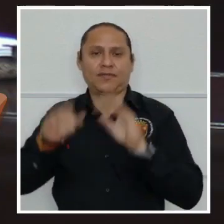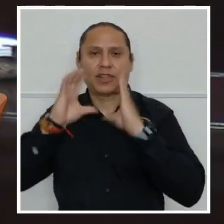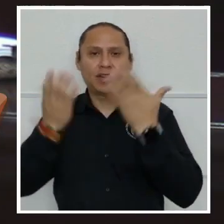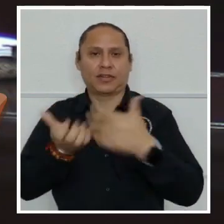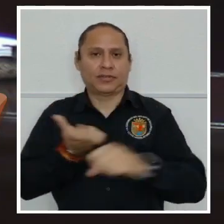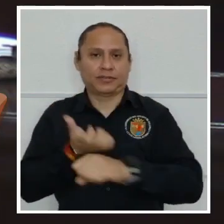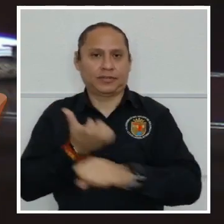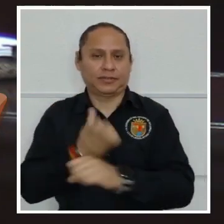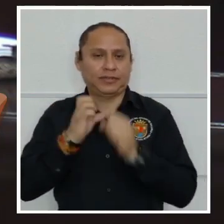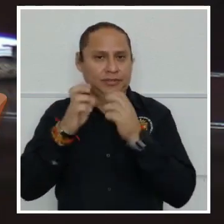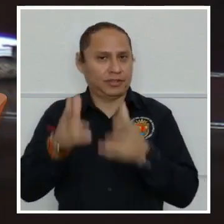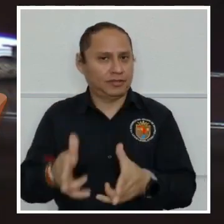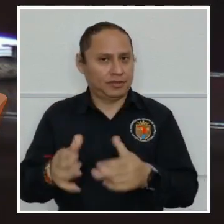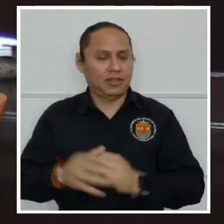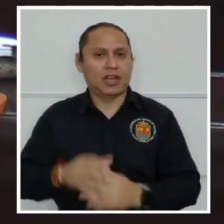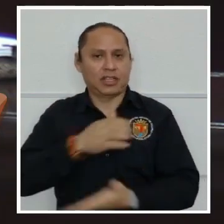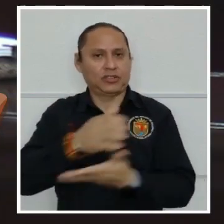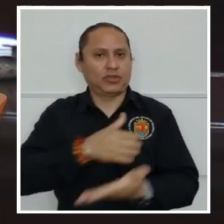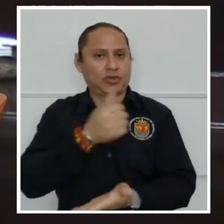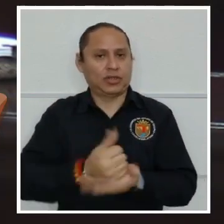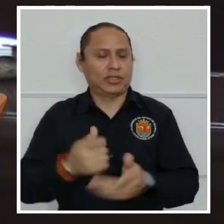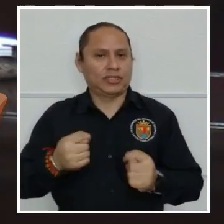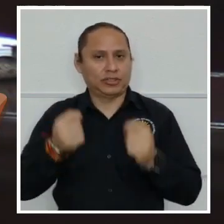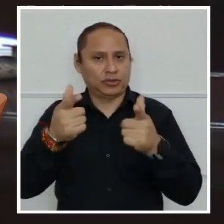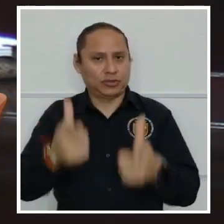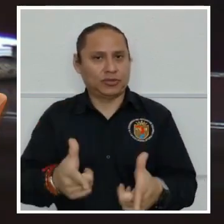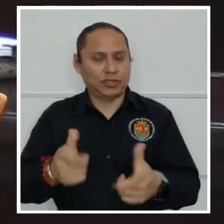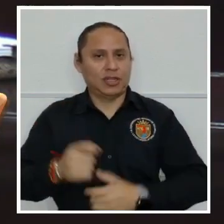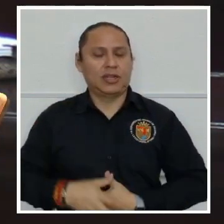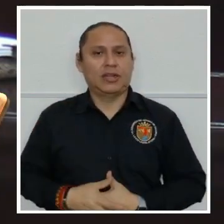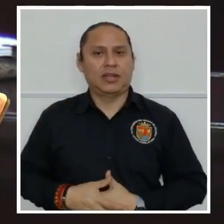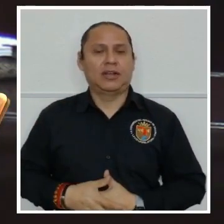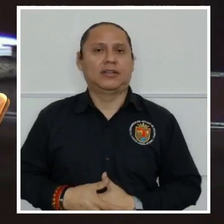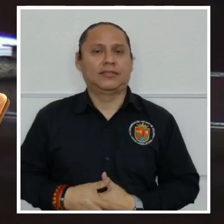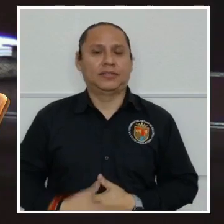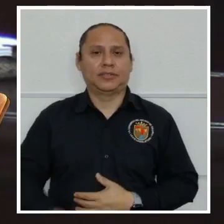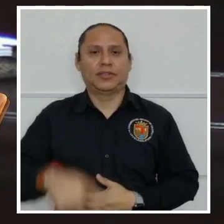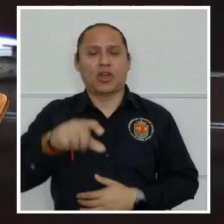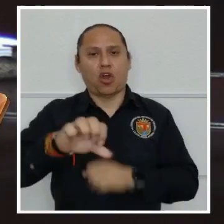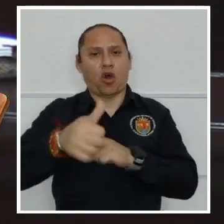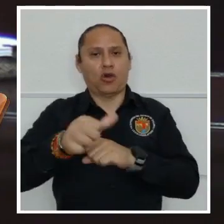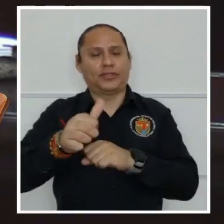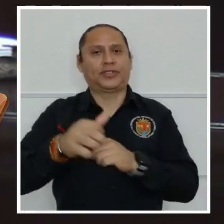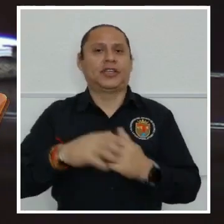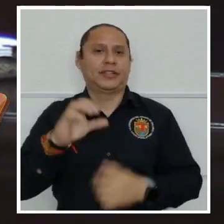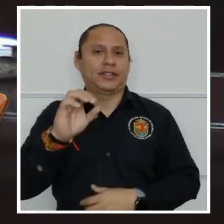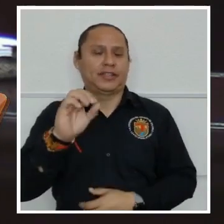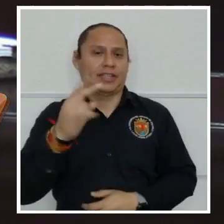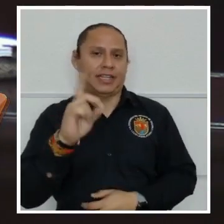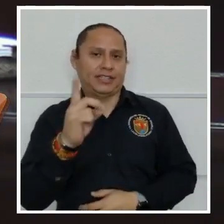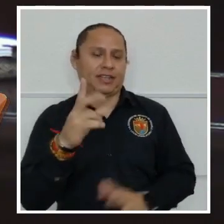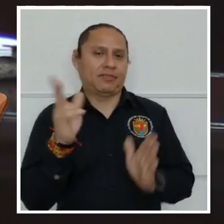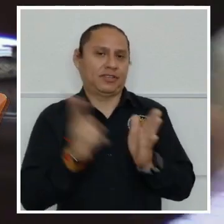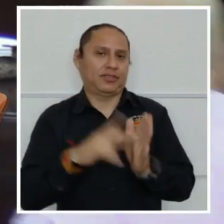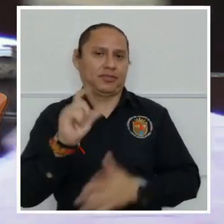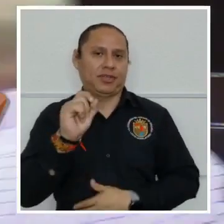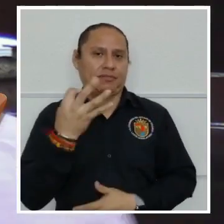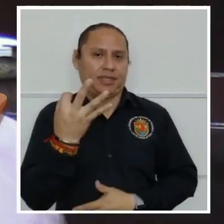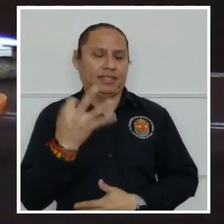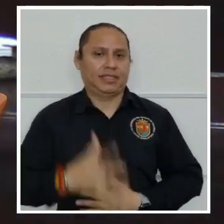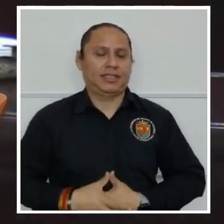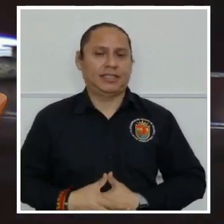Honorable Congreso del Estado en la ciudad de Tuxtla Gutiérrez, Chiapas, a los 11 días del mes de diciembre